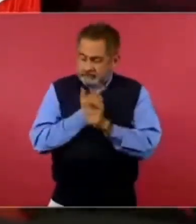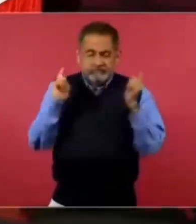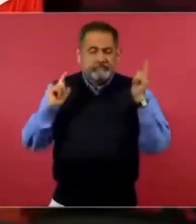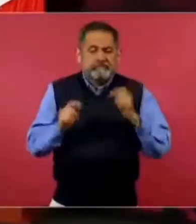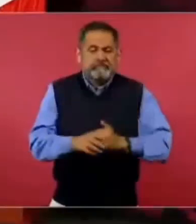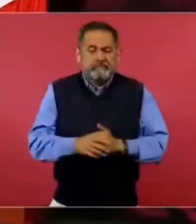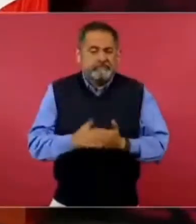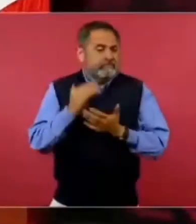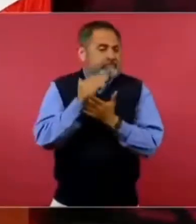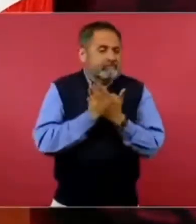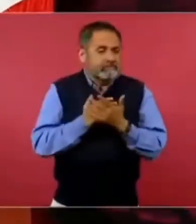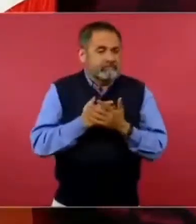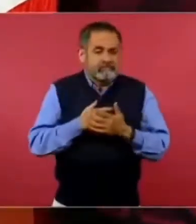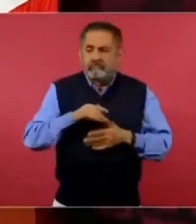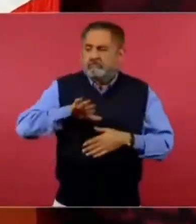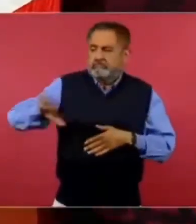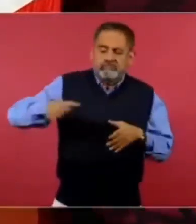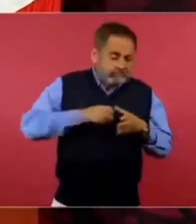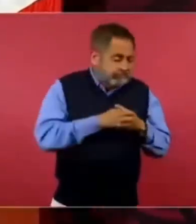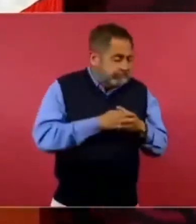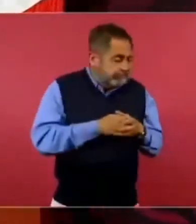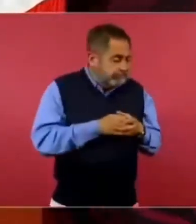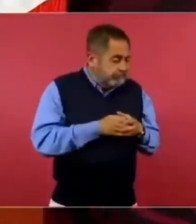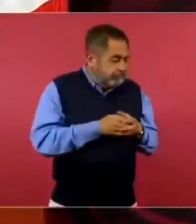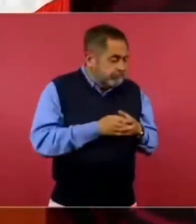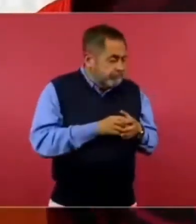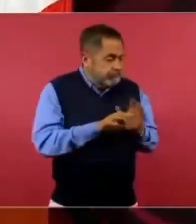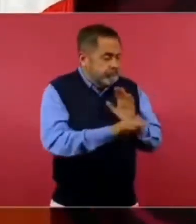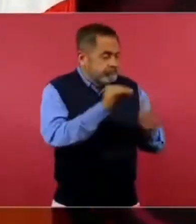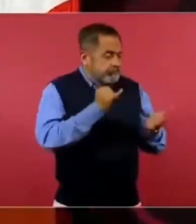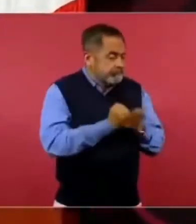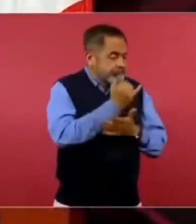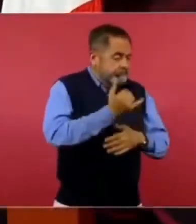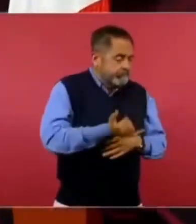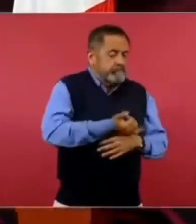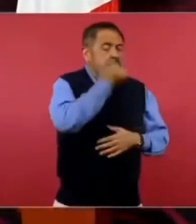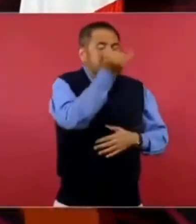Para no equivocarnos, lo mejor es preguntar.